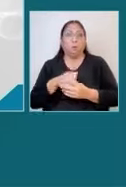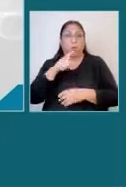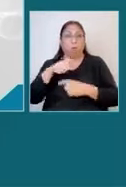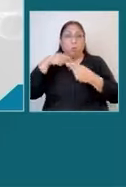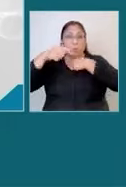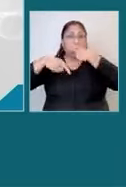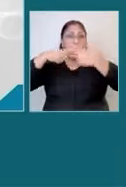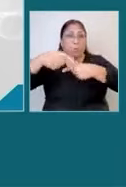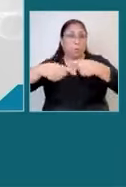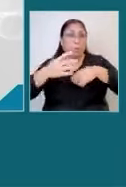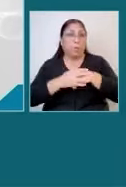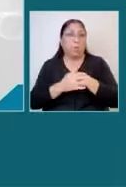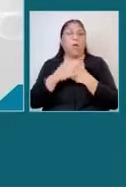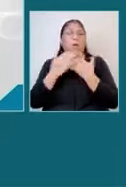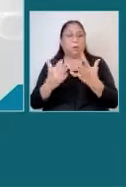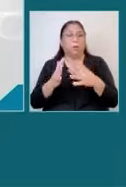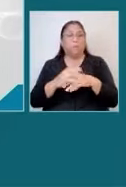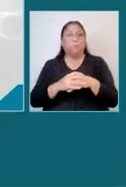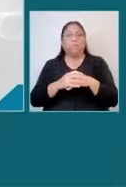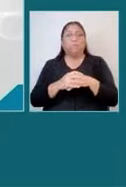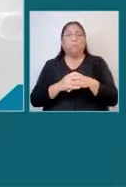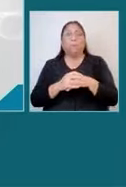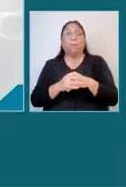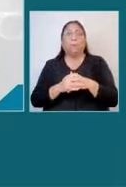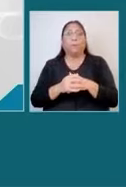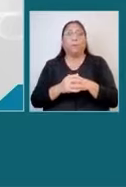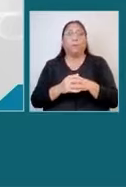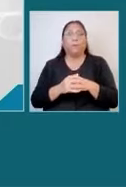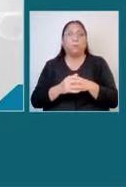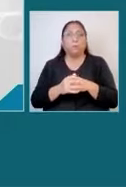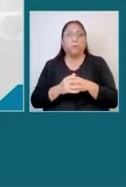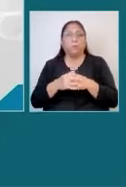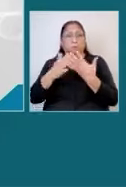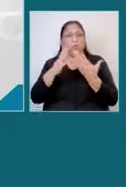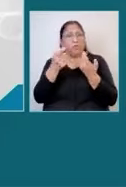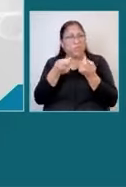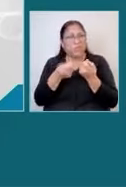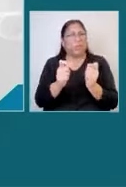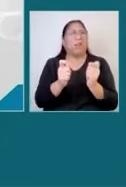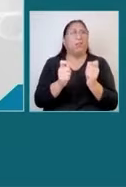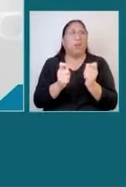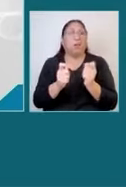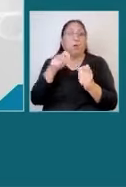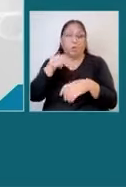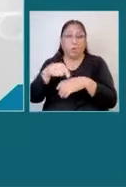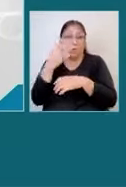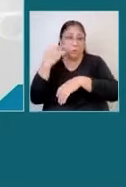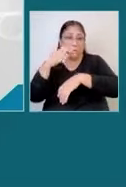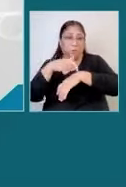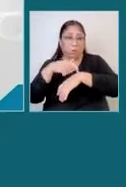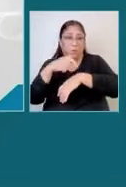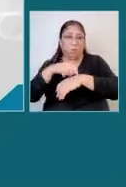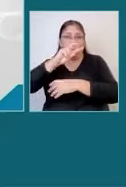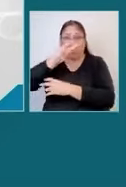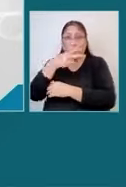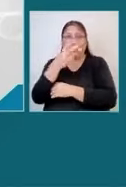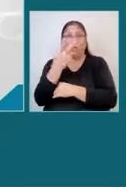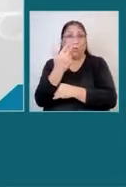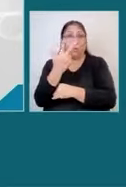comentó, también, digamos, hemos tratado, ¿no?, desde ese momento, también desde el